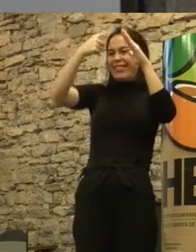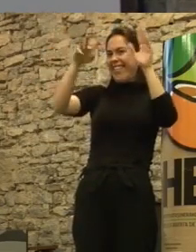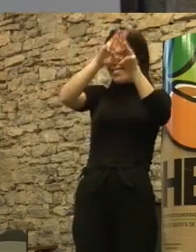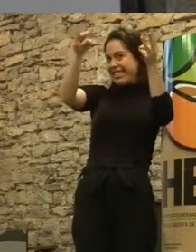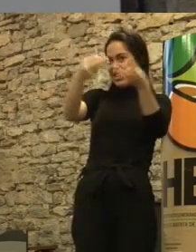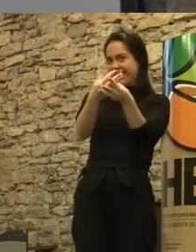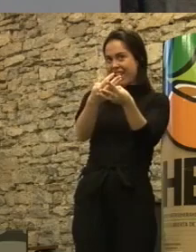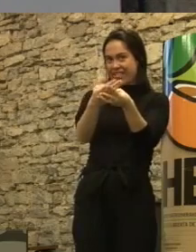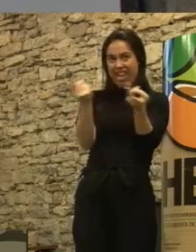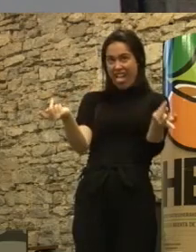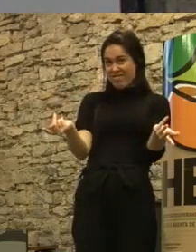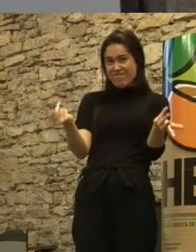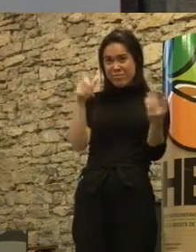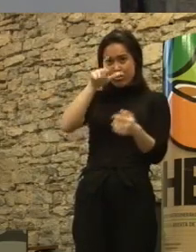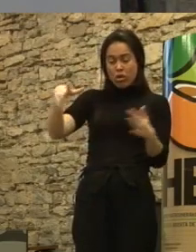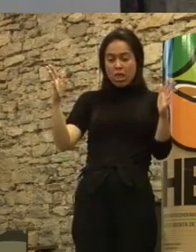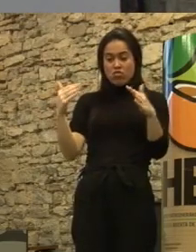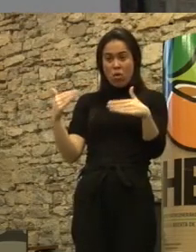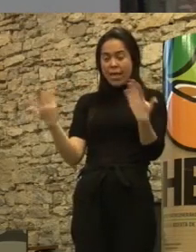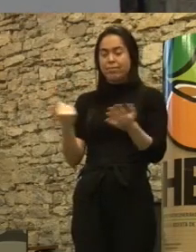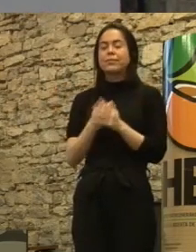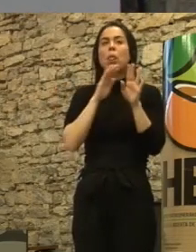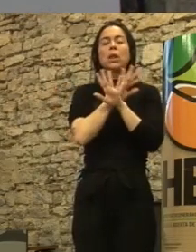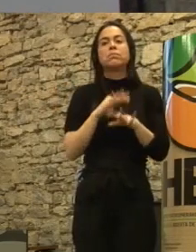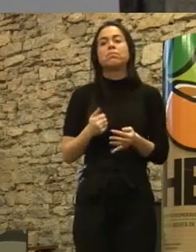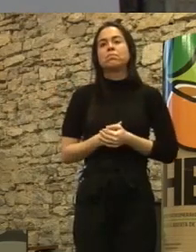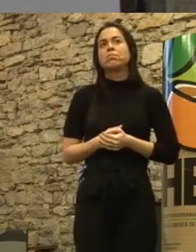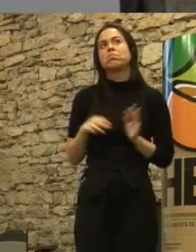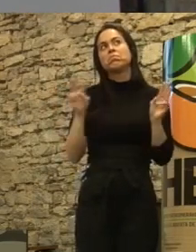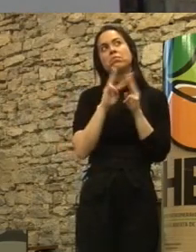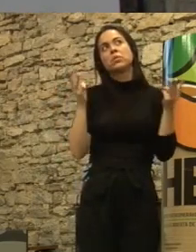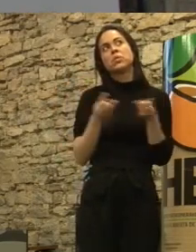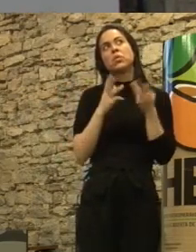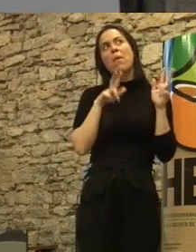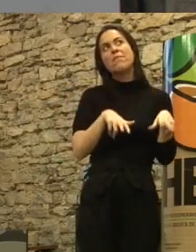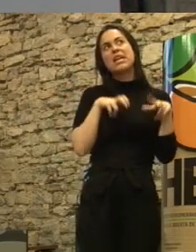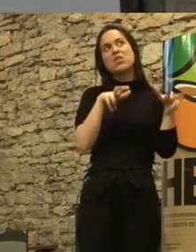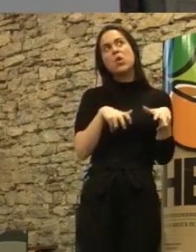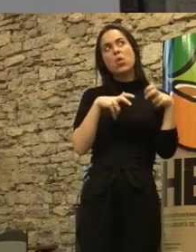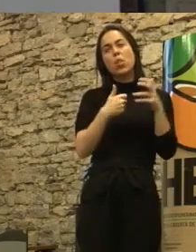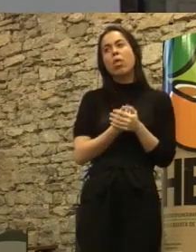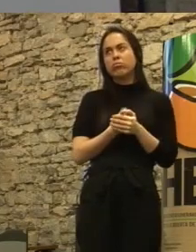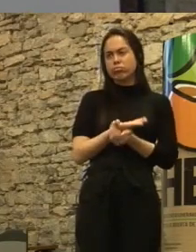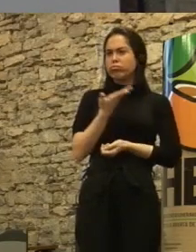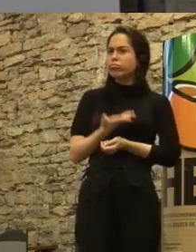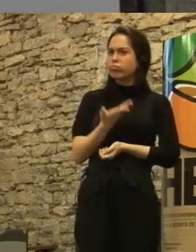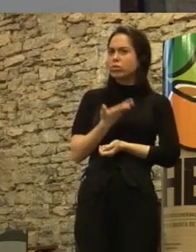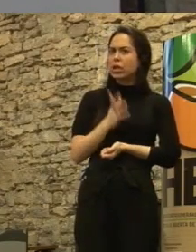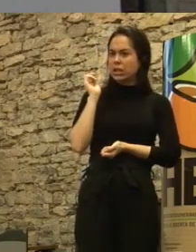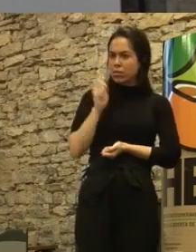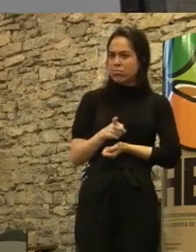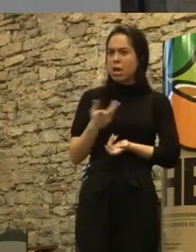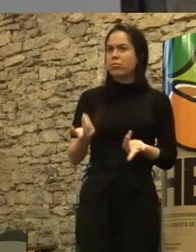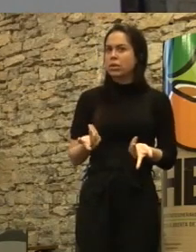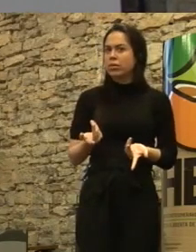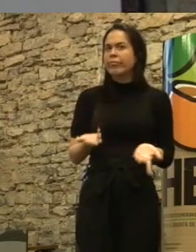sus gallinas. Y entonces dijo, no. Wifi en el mundo rural es algo de fundamental importancia. ¿Quién se está haciendo